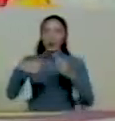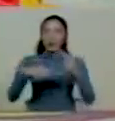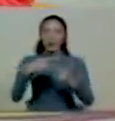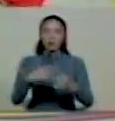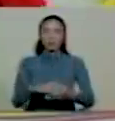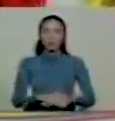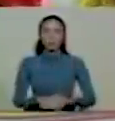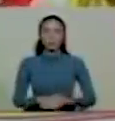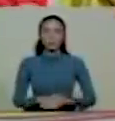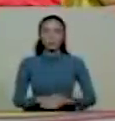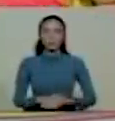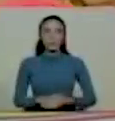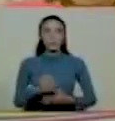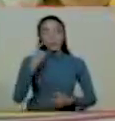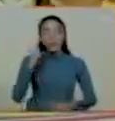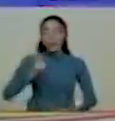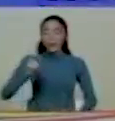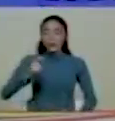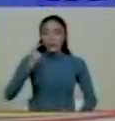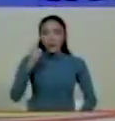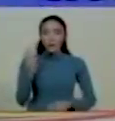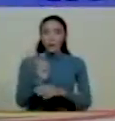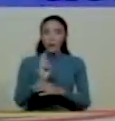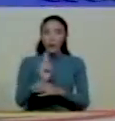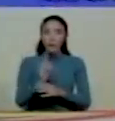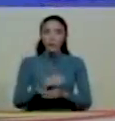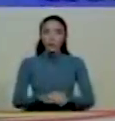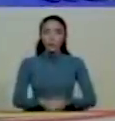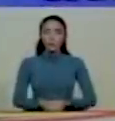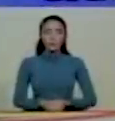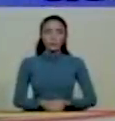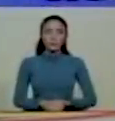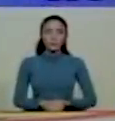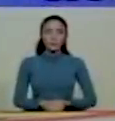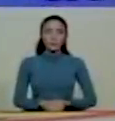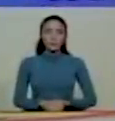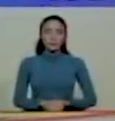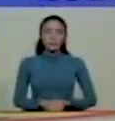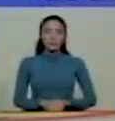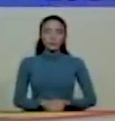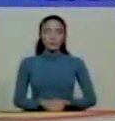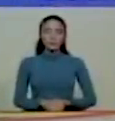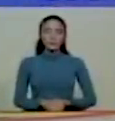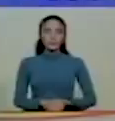Y yo quiero que sea una de las prioridades, vicepresidenta ejecutiva, compañera Delcy,